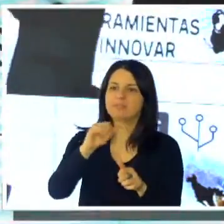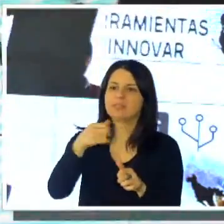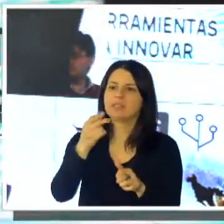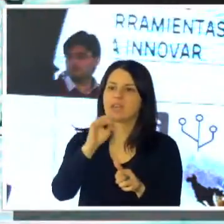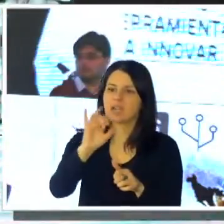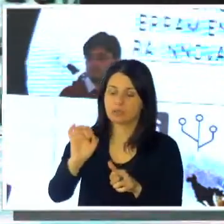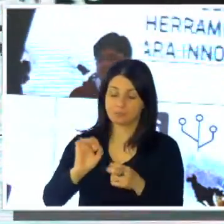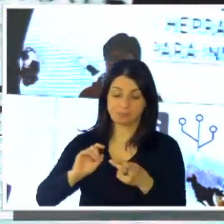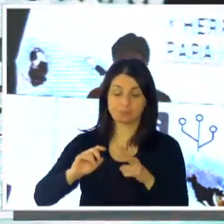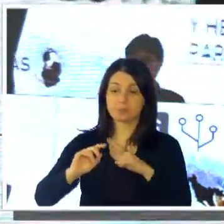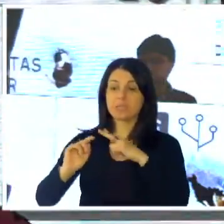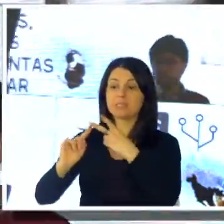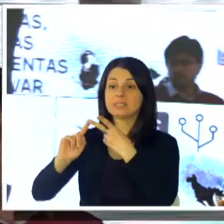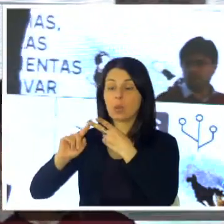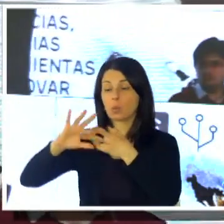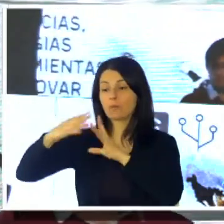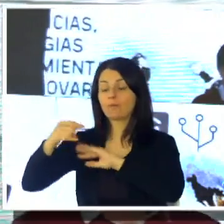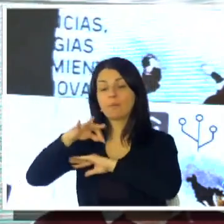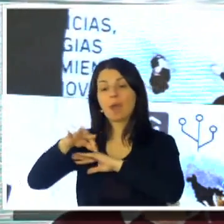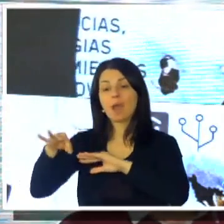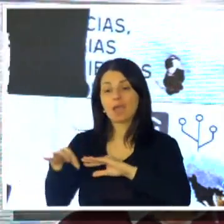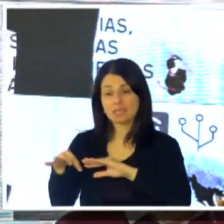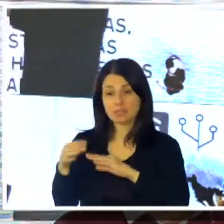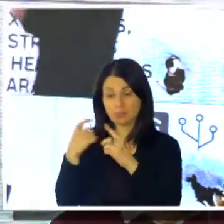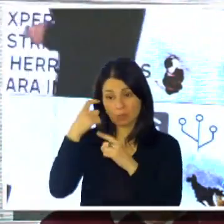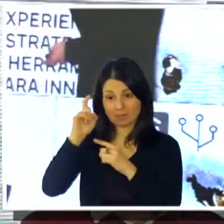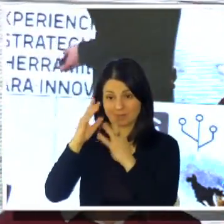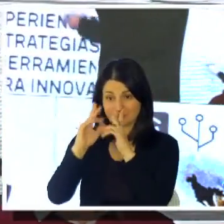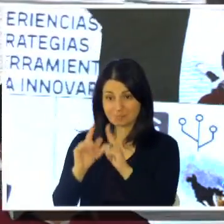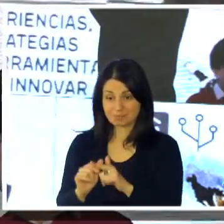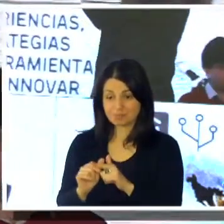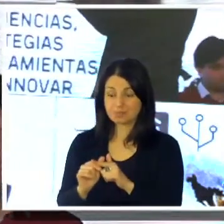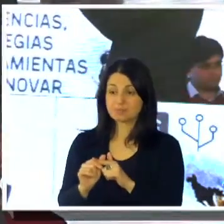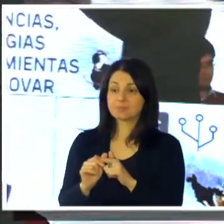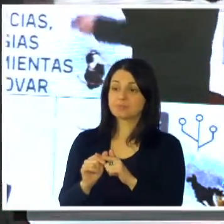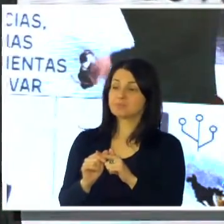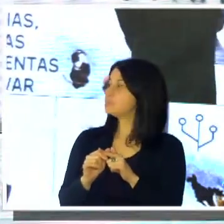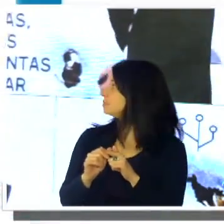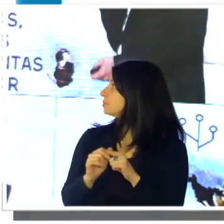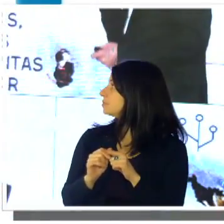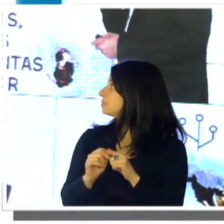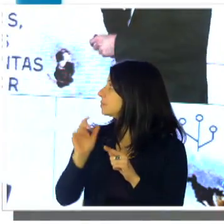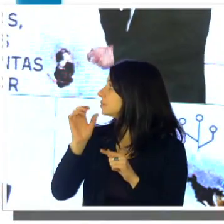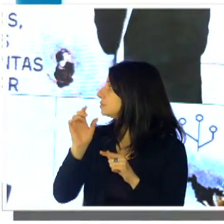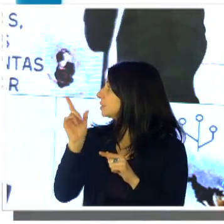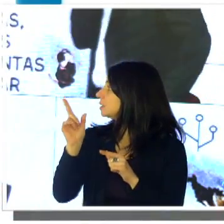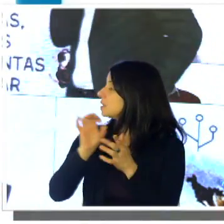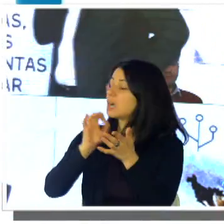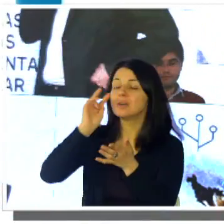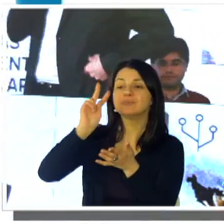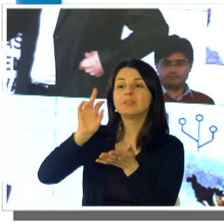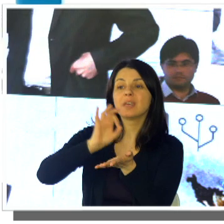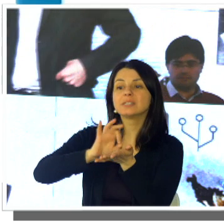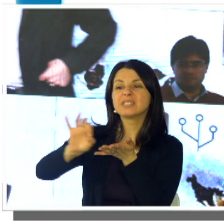Un segundo tipo de arquitectura que podemos utilizar son las arquitecturas SOA orientadas a servicio.